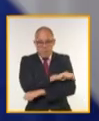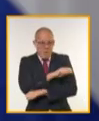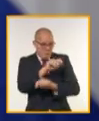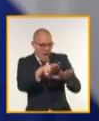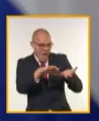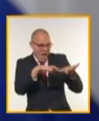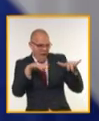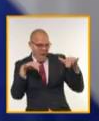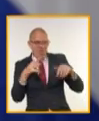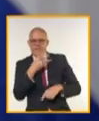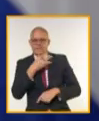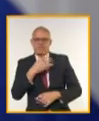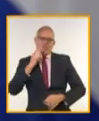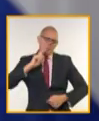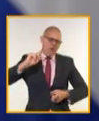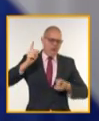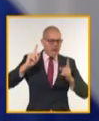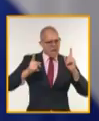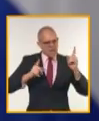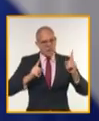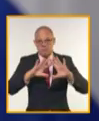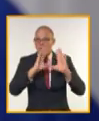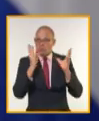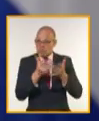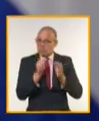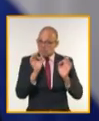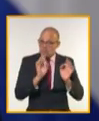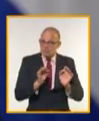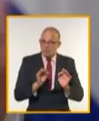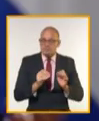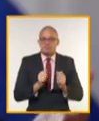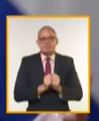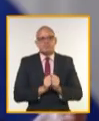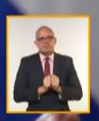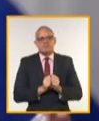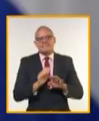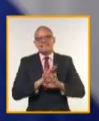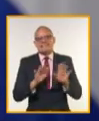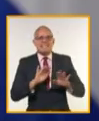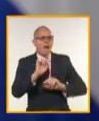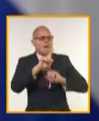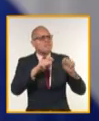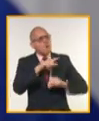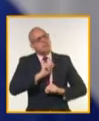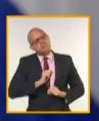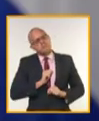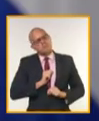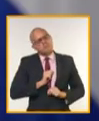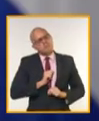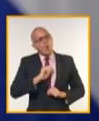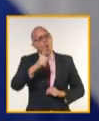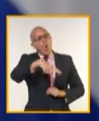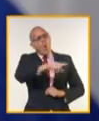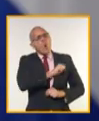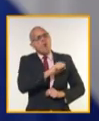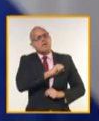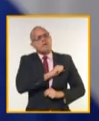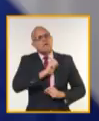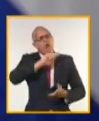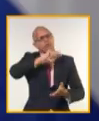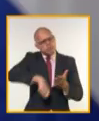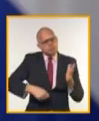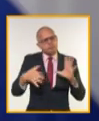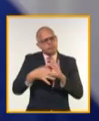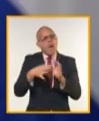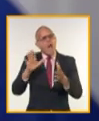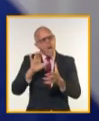discurso del comandante en jefe Fidel Castro Ruz, que consultó a la multitud la decisión de ser